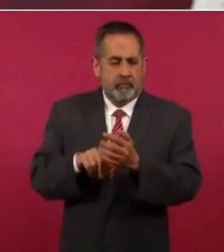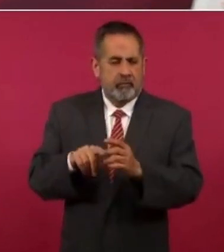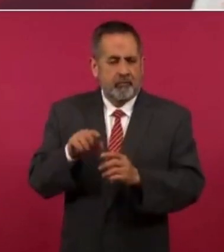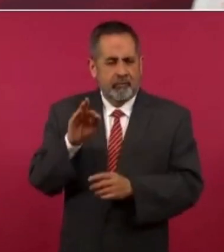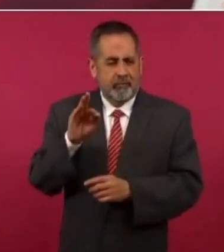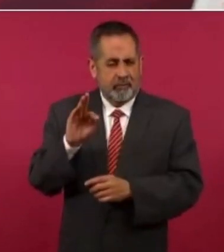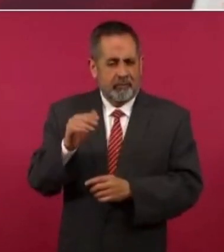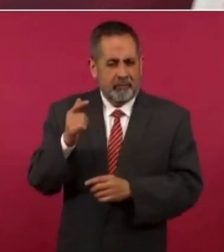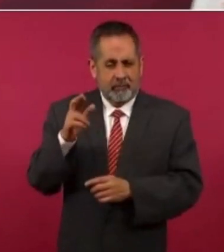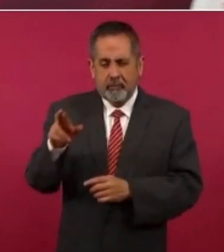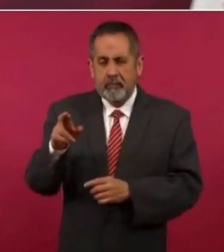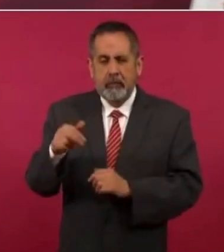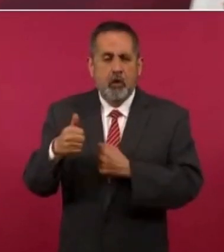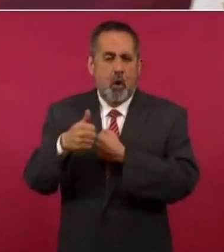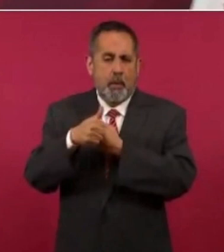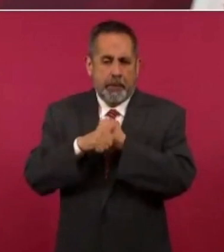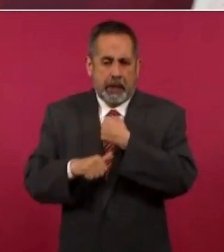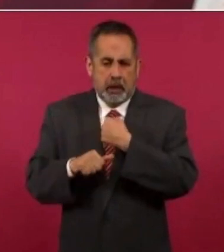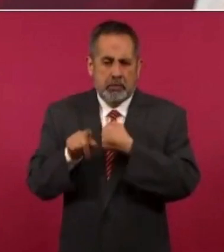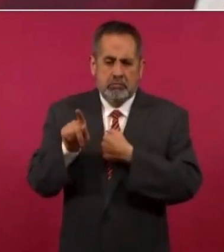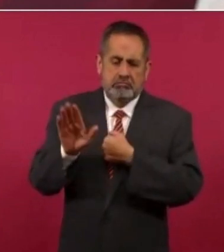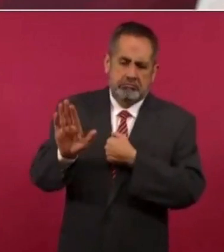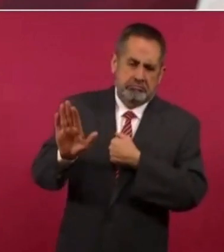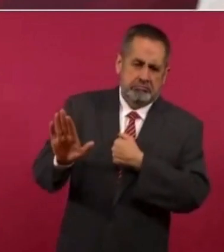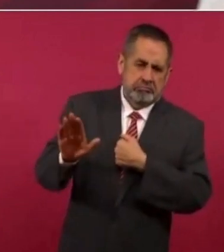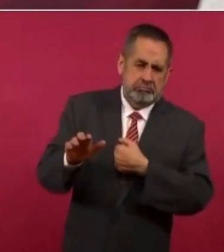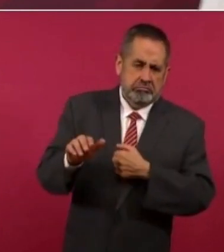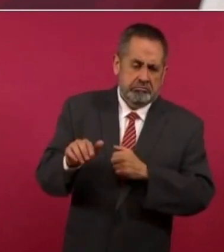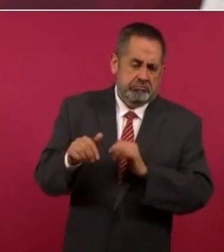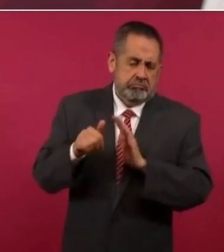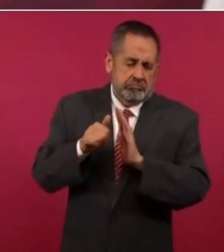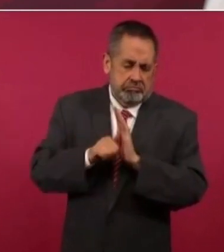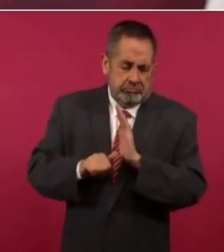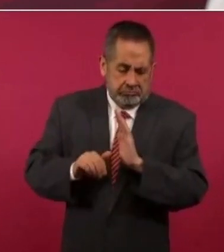quirúrgica, lo intervinieron quirúrgicamente